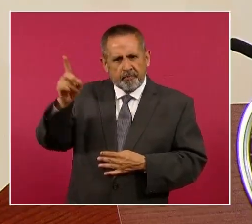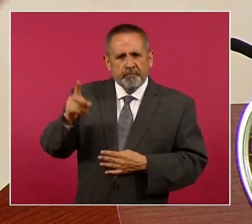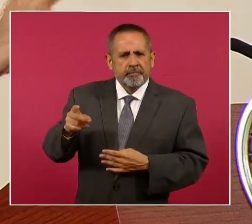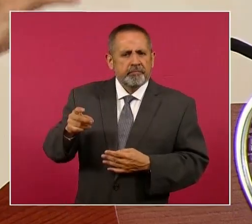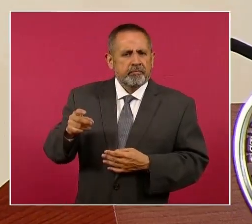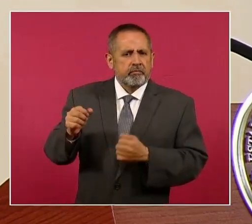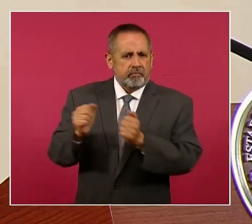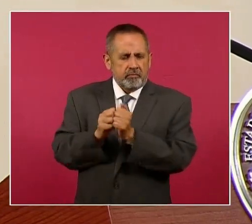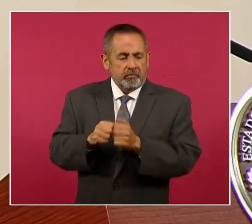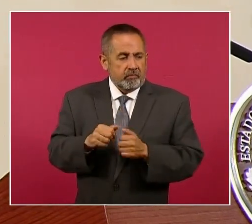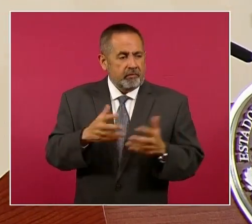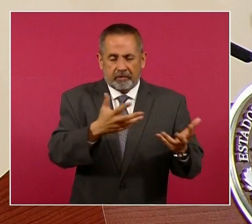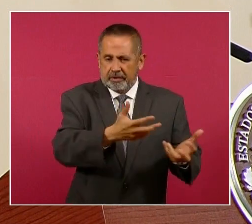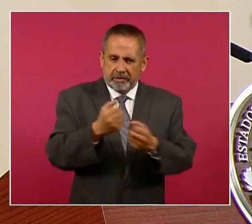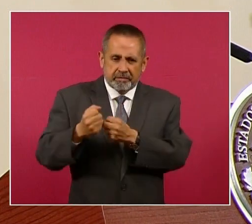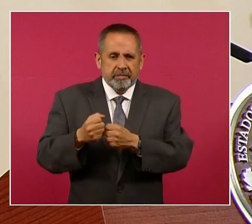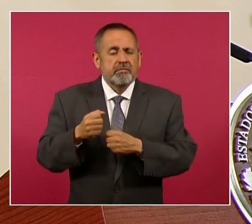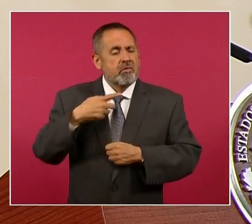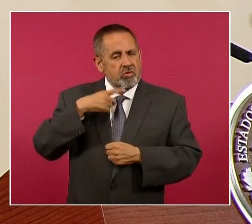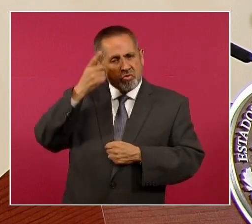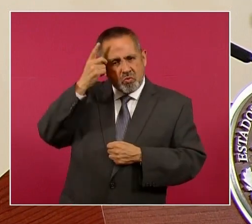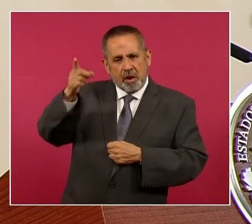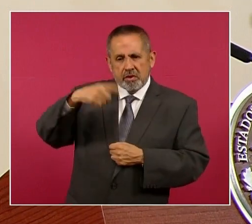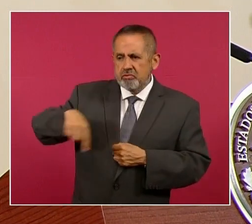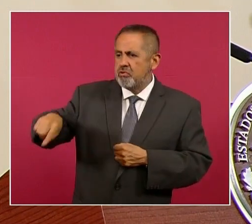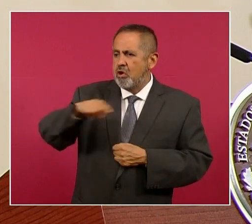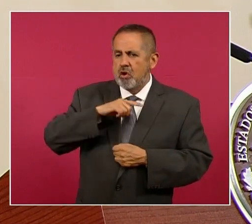con las 13 plantas.